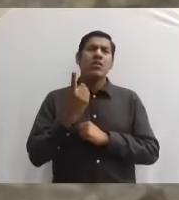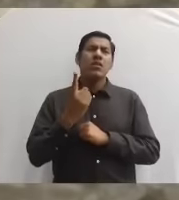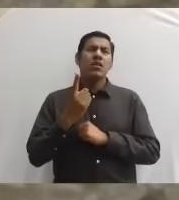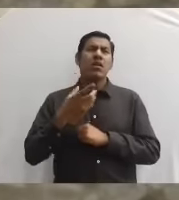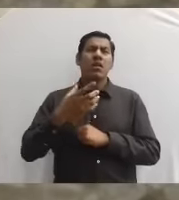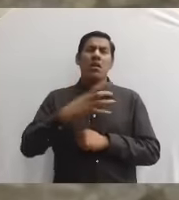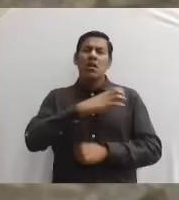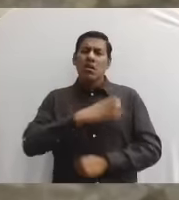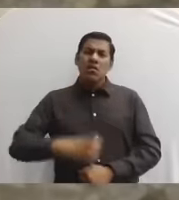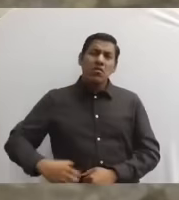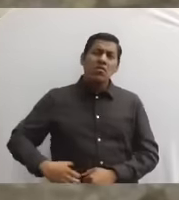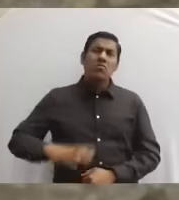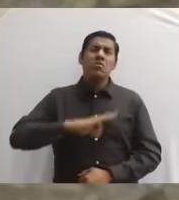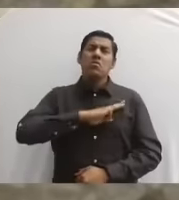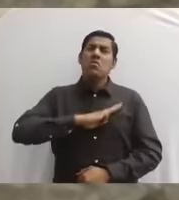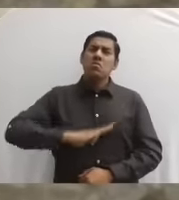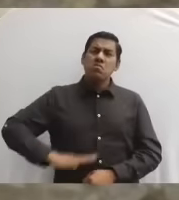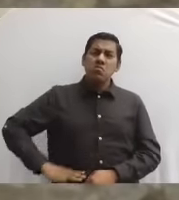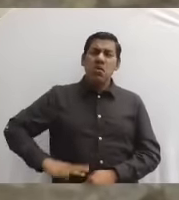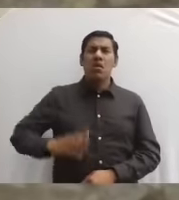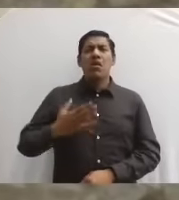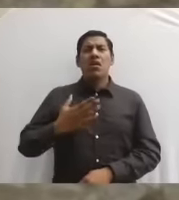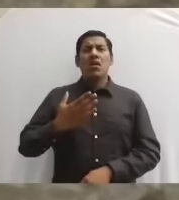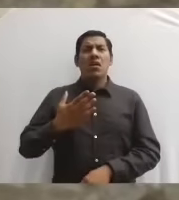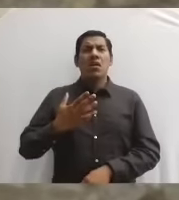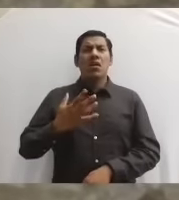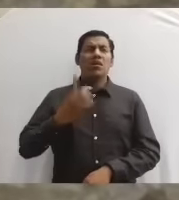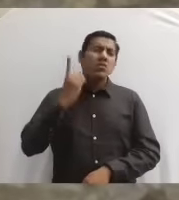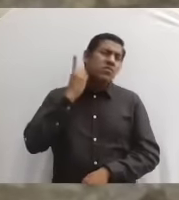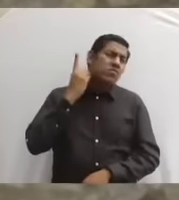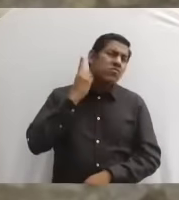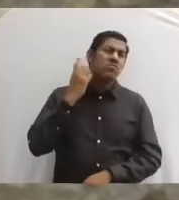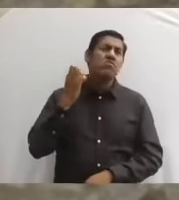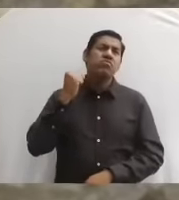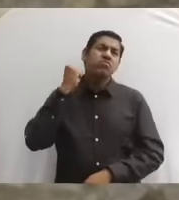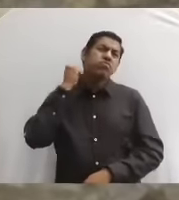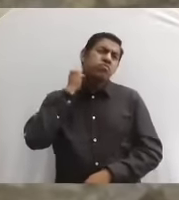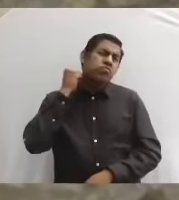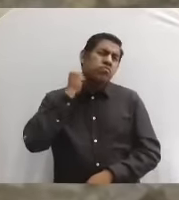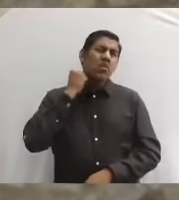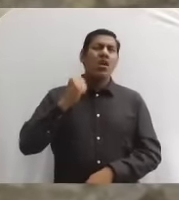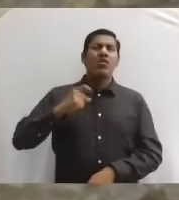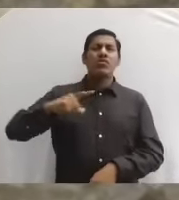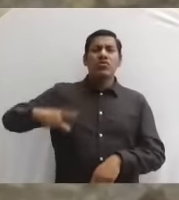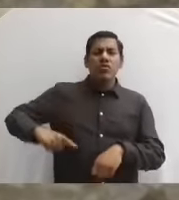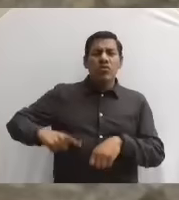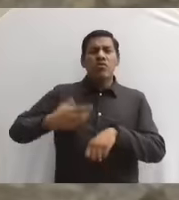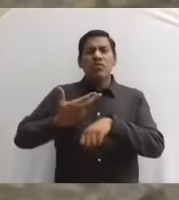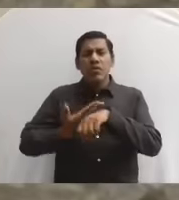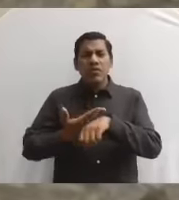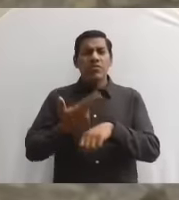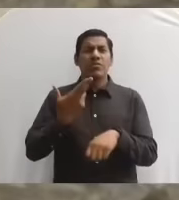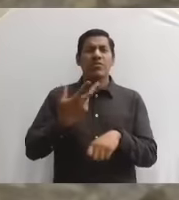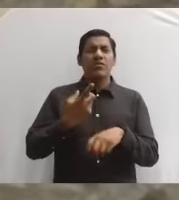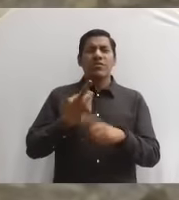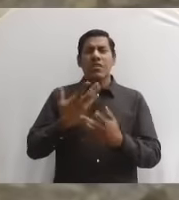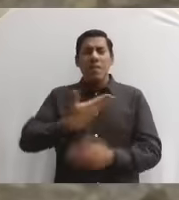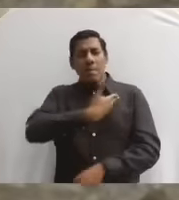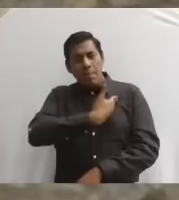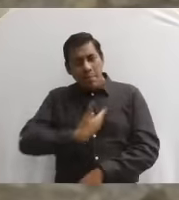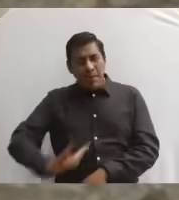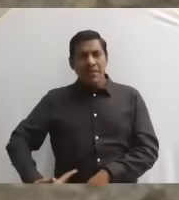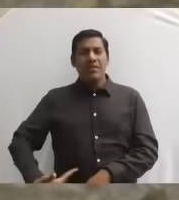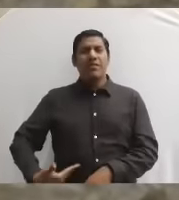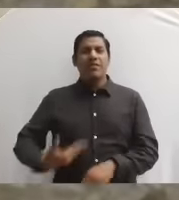presidentes municipales, a diputados, a senadores, a gobernadores, a